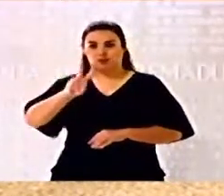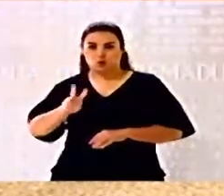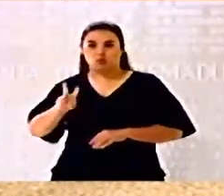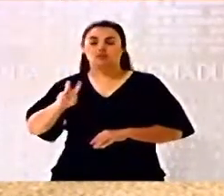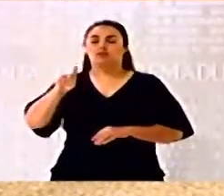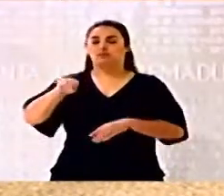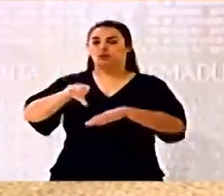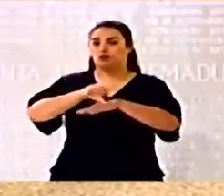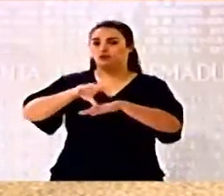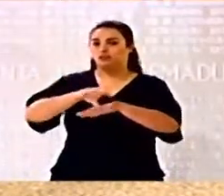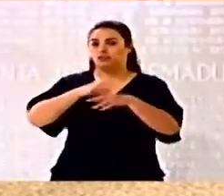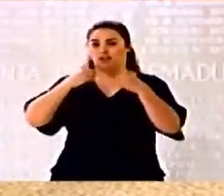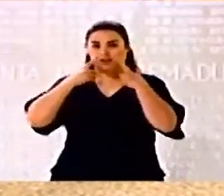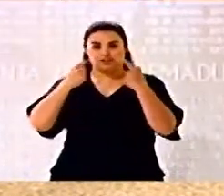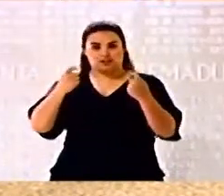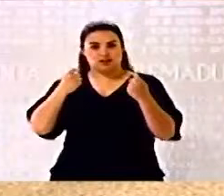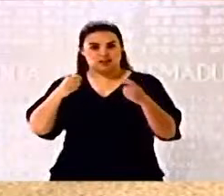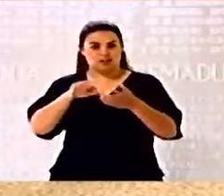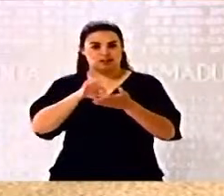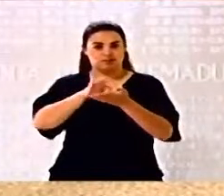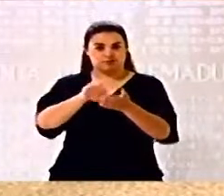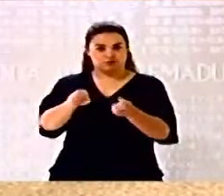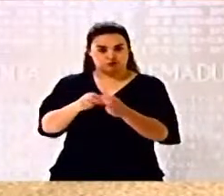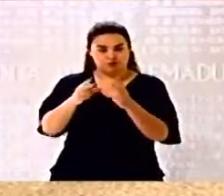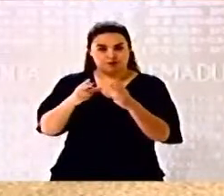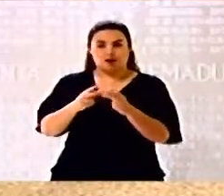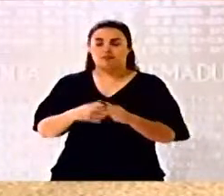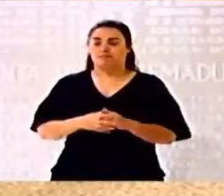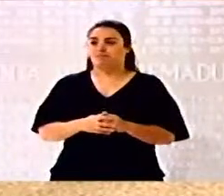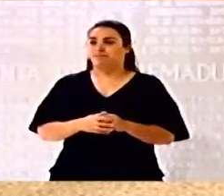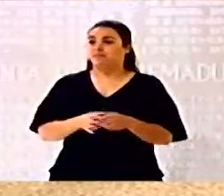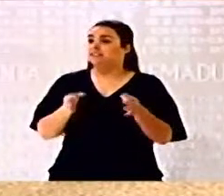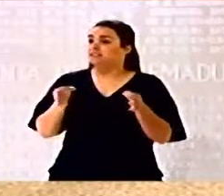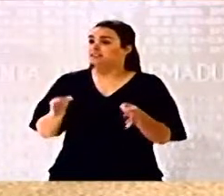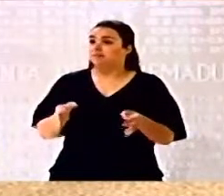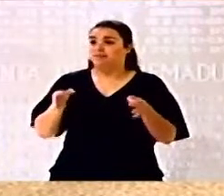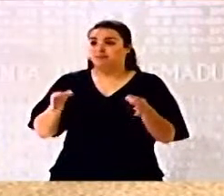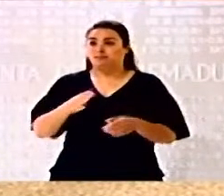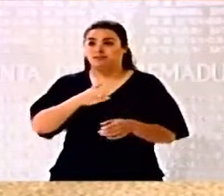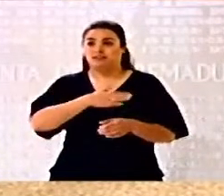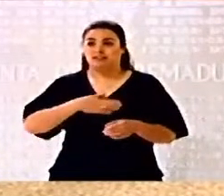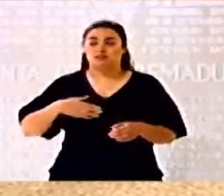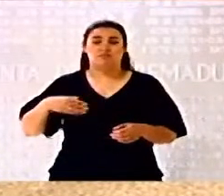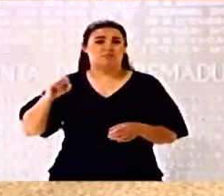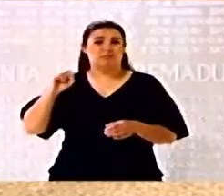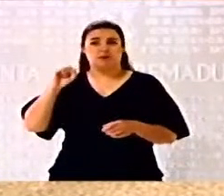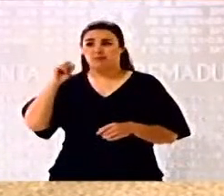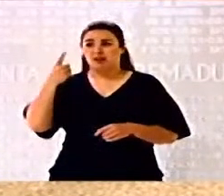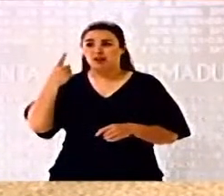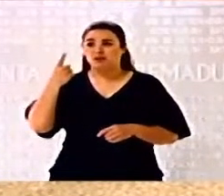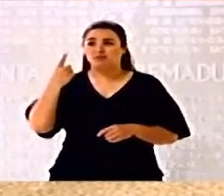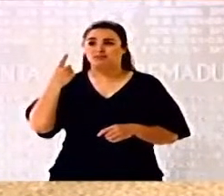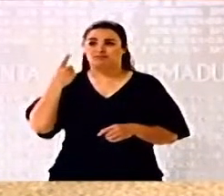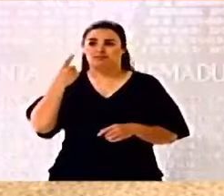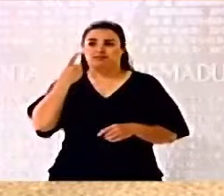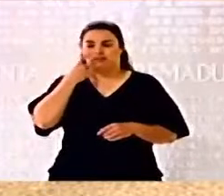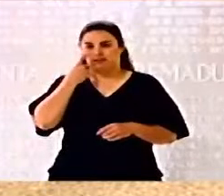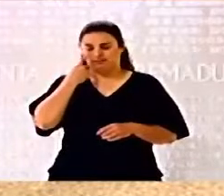y Consejería de Sanidad y Servicios Sociales. Quiero, como siempre, en primer lugar,